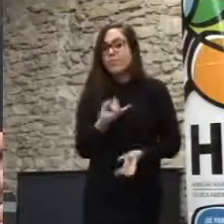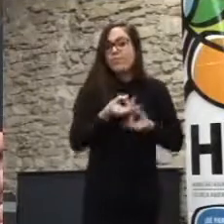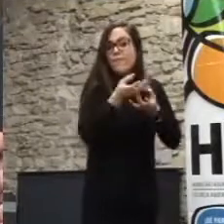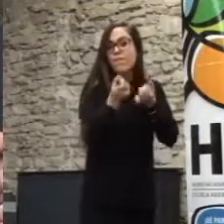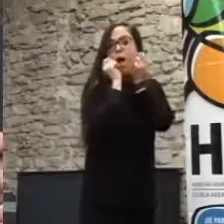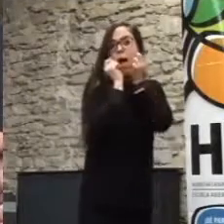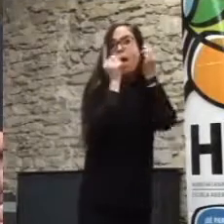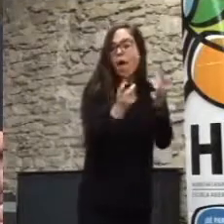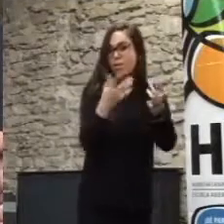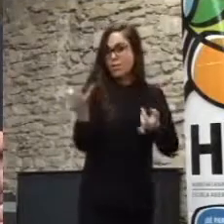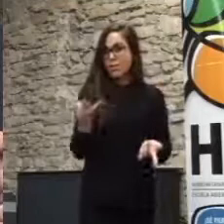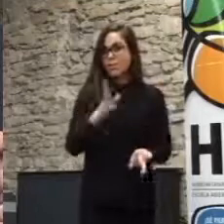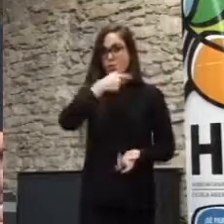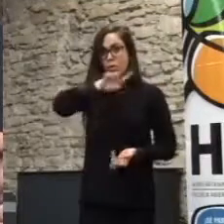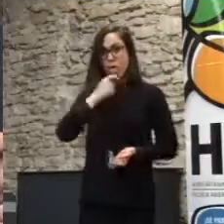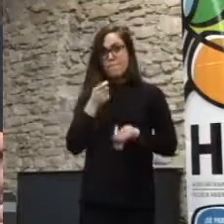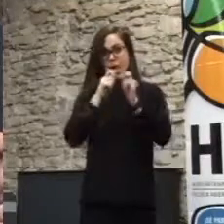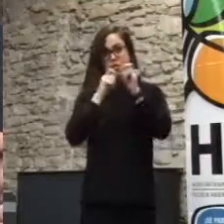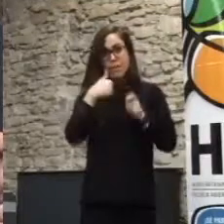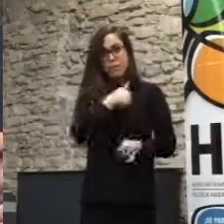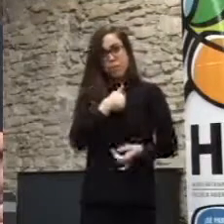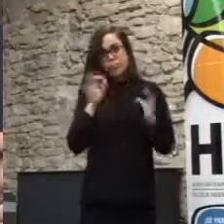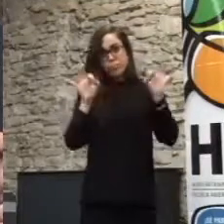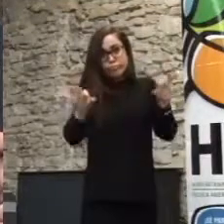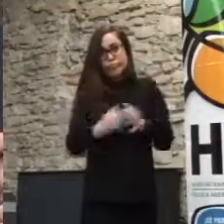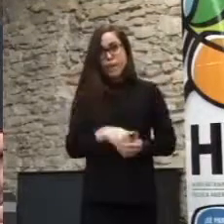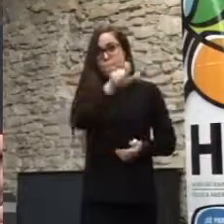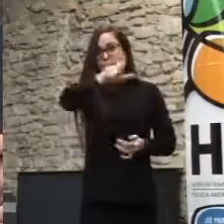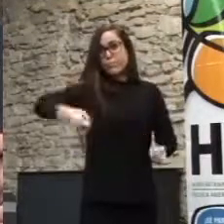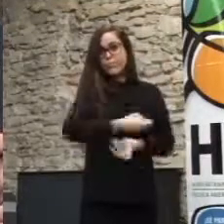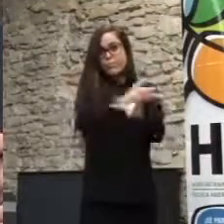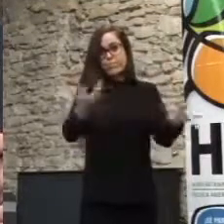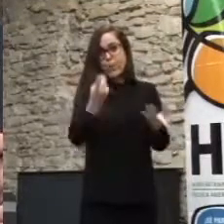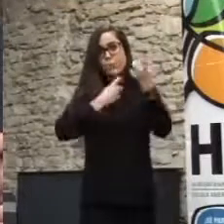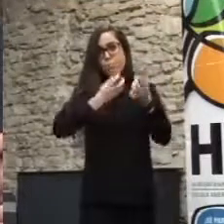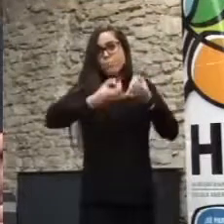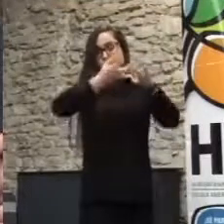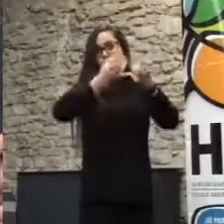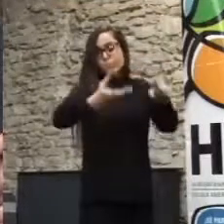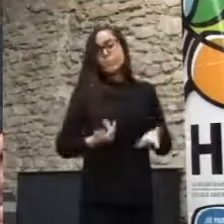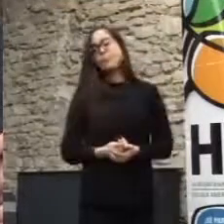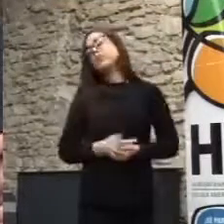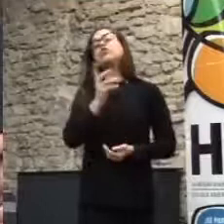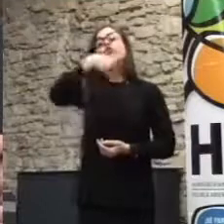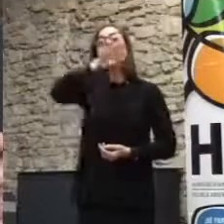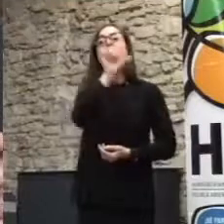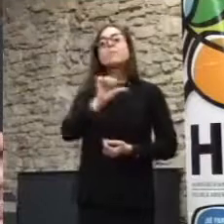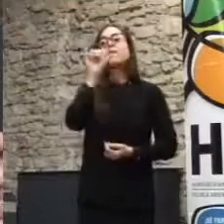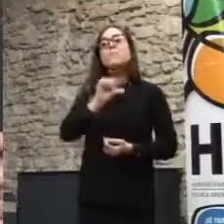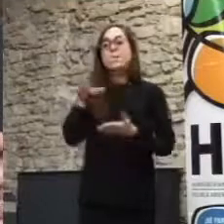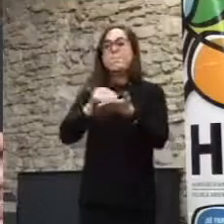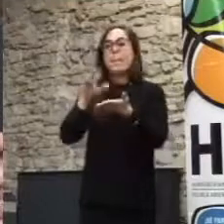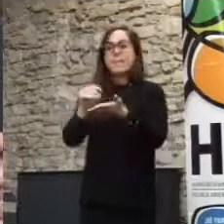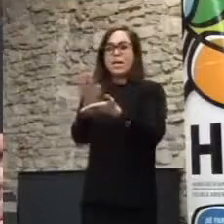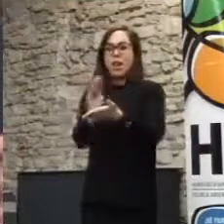tenemos los y las periodistas. Entonces, bueno, como decía, hacemos una selección para el papel semanal, aunque muchas